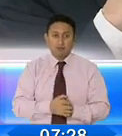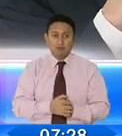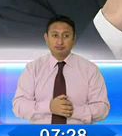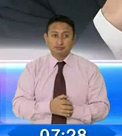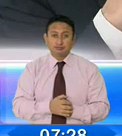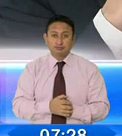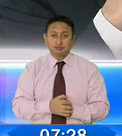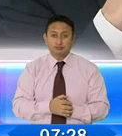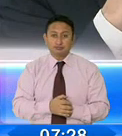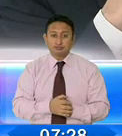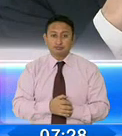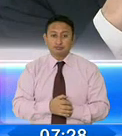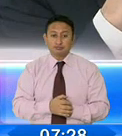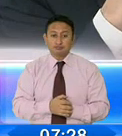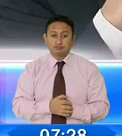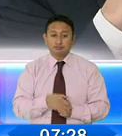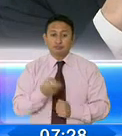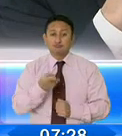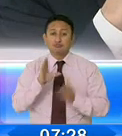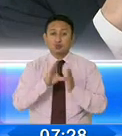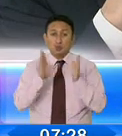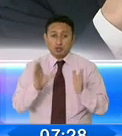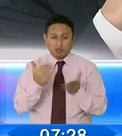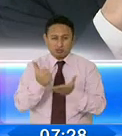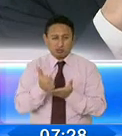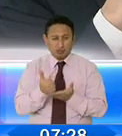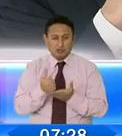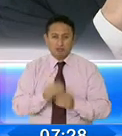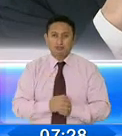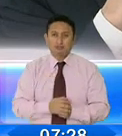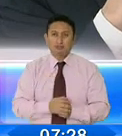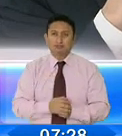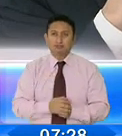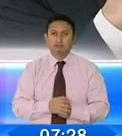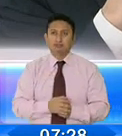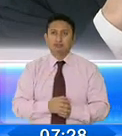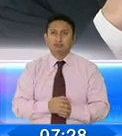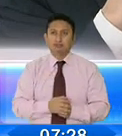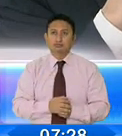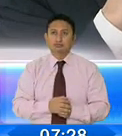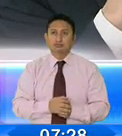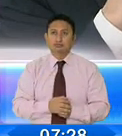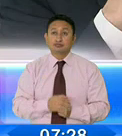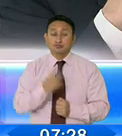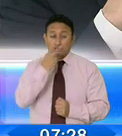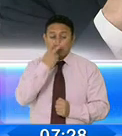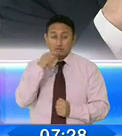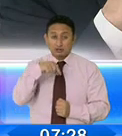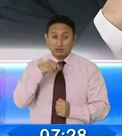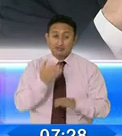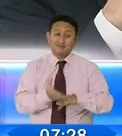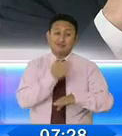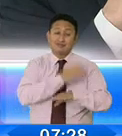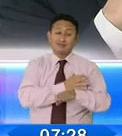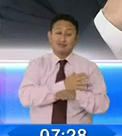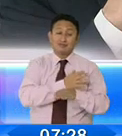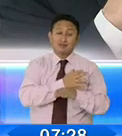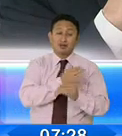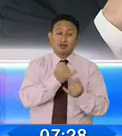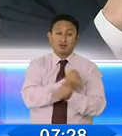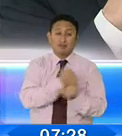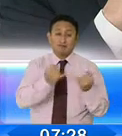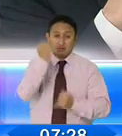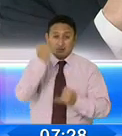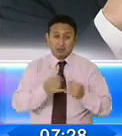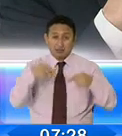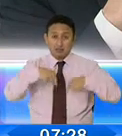esto solicitamos a la ciudadanía. Hemos visto que en los últimos fines de semana hemos sido desbordados en